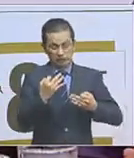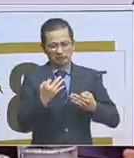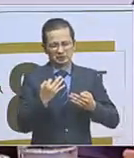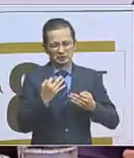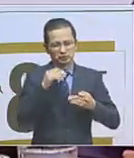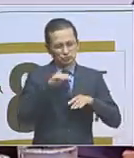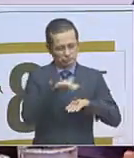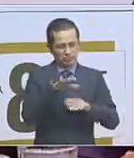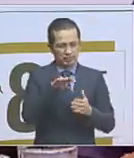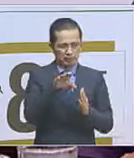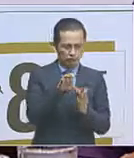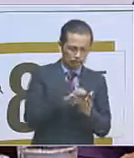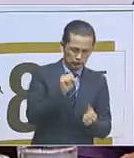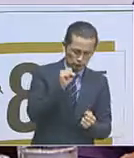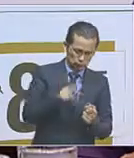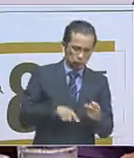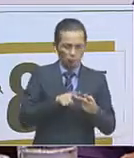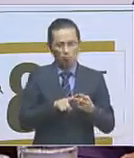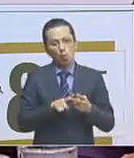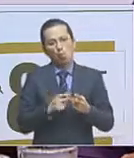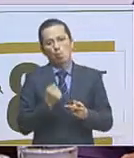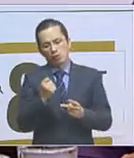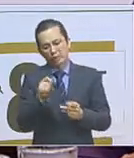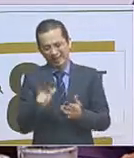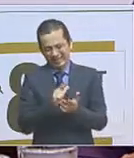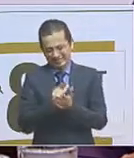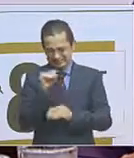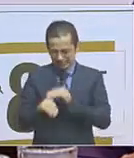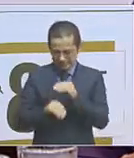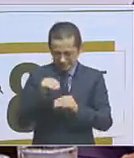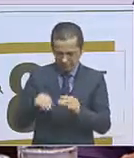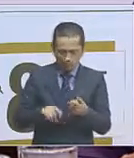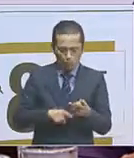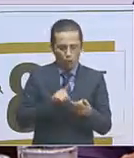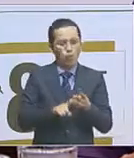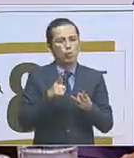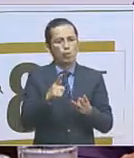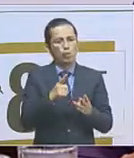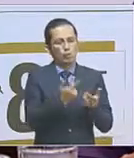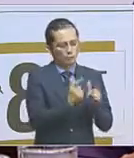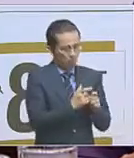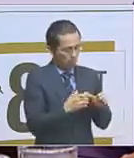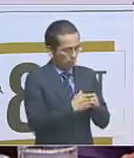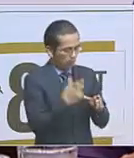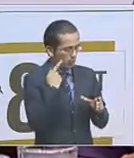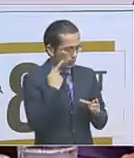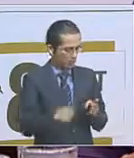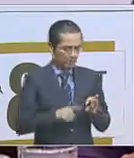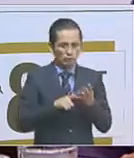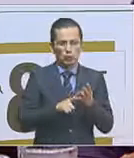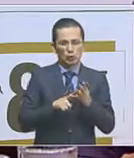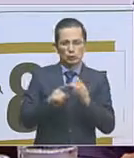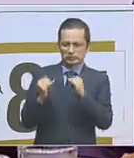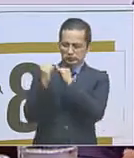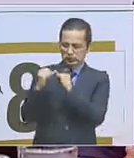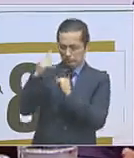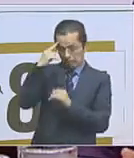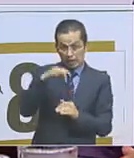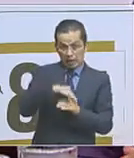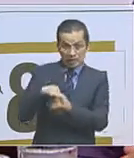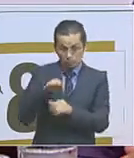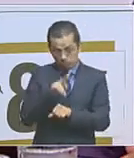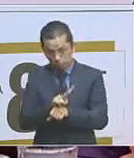poderes legislativos partidos políticos y autoridades electorales es evolucionar